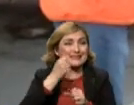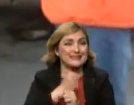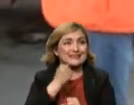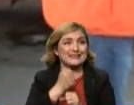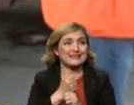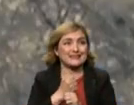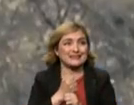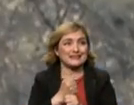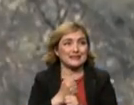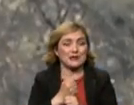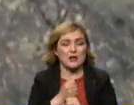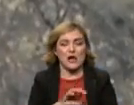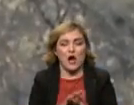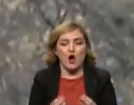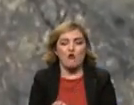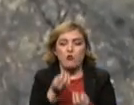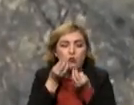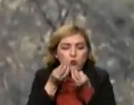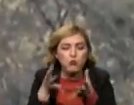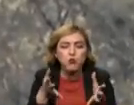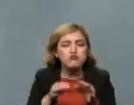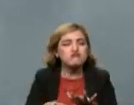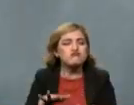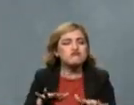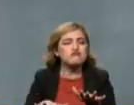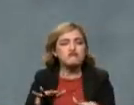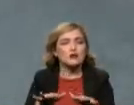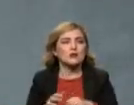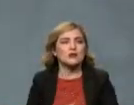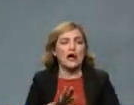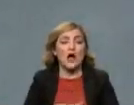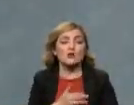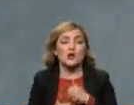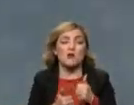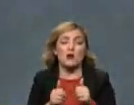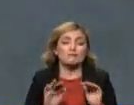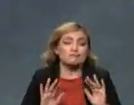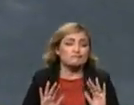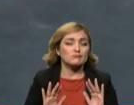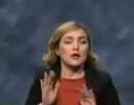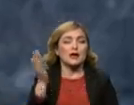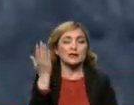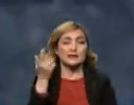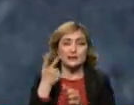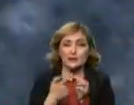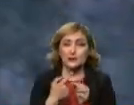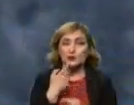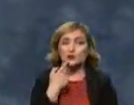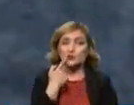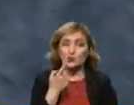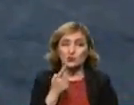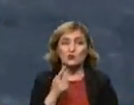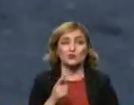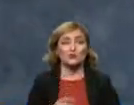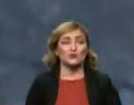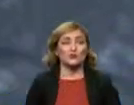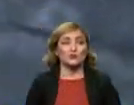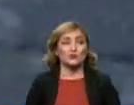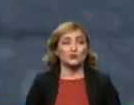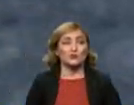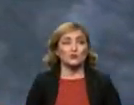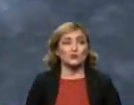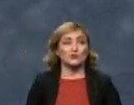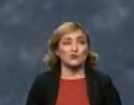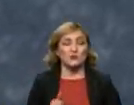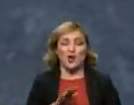de liquidación. Si bien aún no se determinan las causas de esta catástrofe, el alcalde de Quito, Jorge Yunda, indicó que el mismo pudo